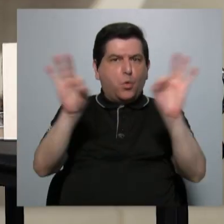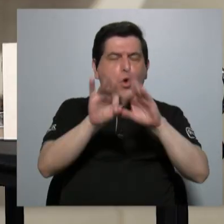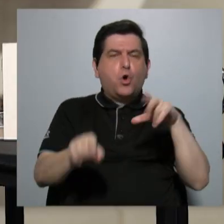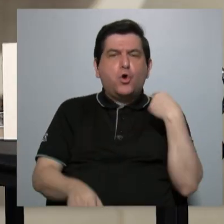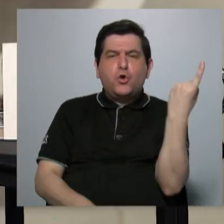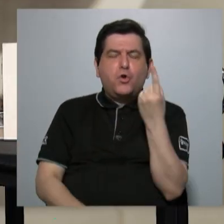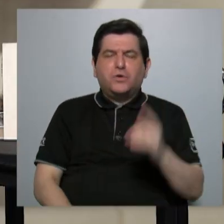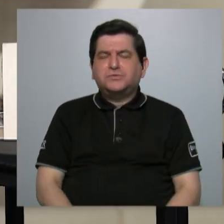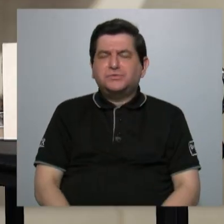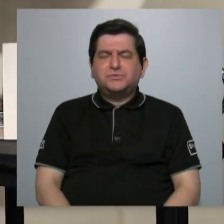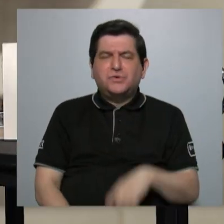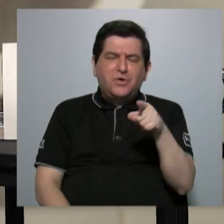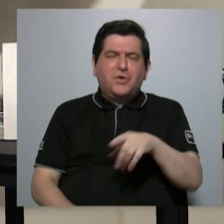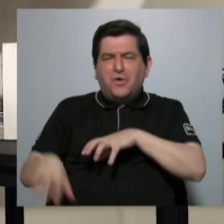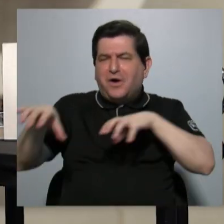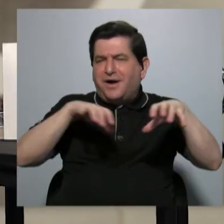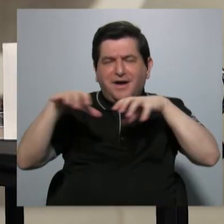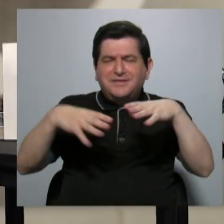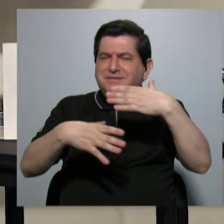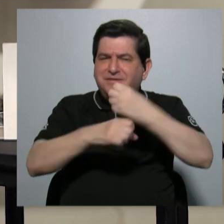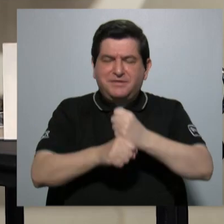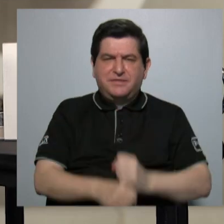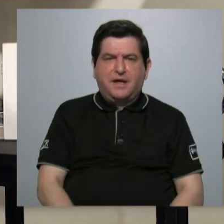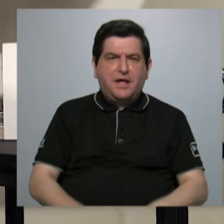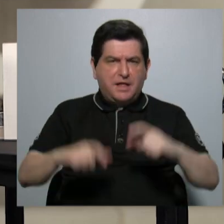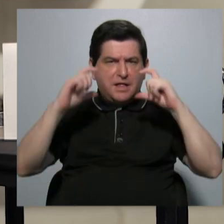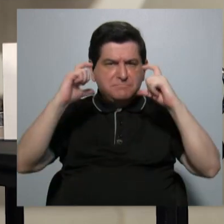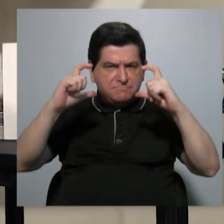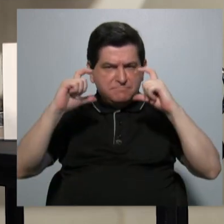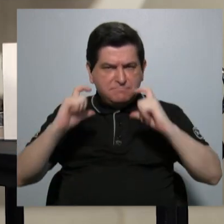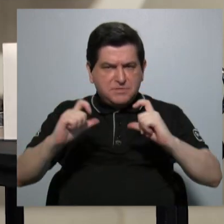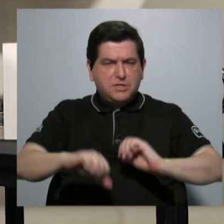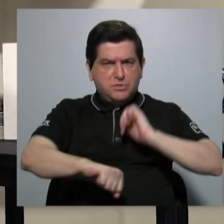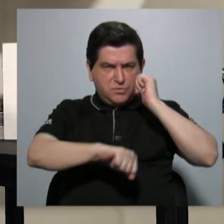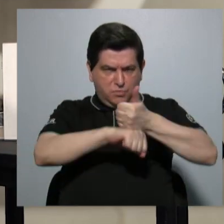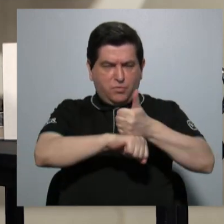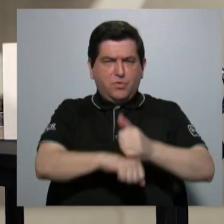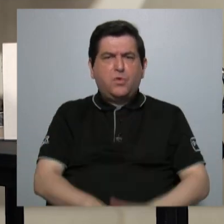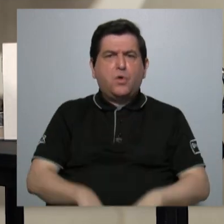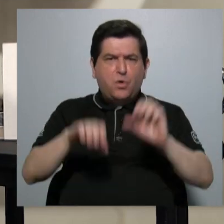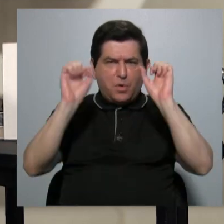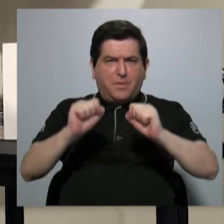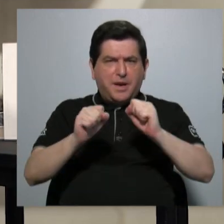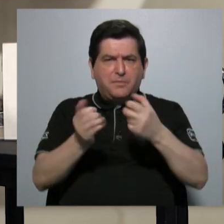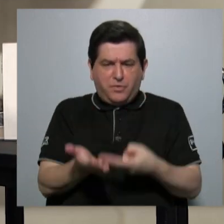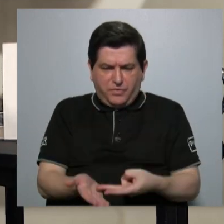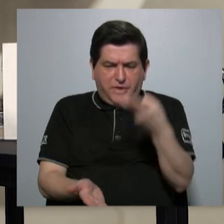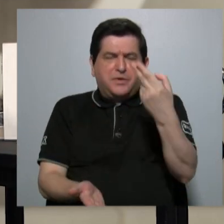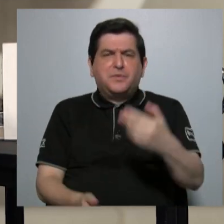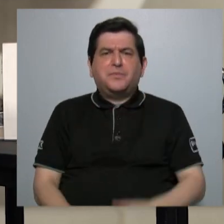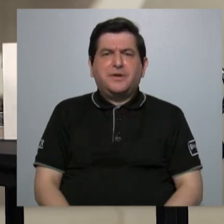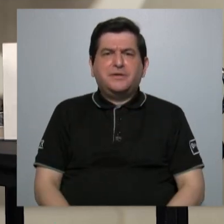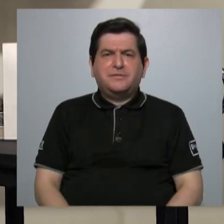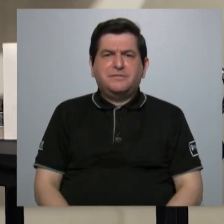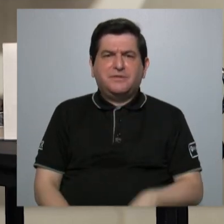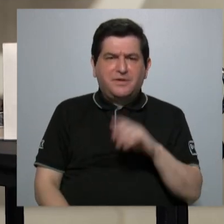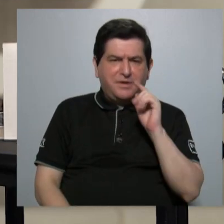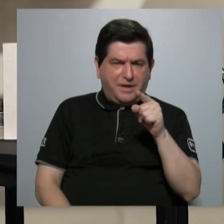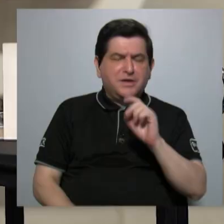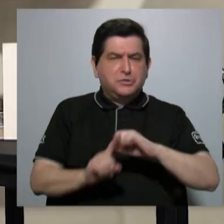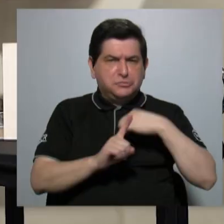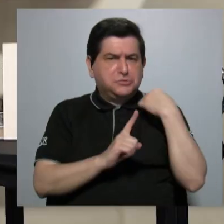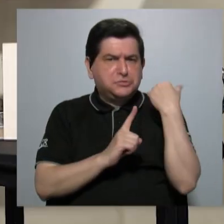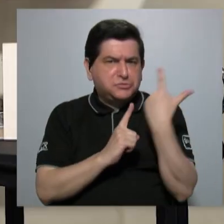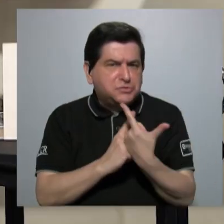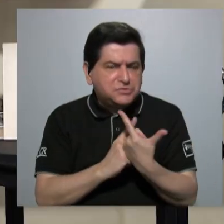solo dar conciertos ahí, sino ponerle título a las cosas para que tengan un peso ahí, ¿verdad? Un peso